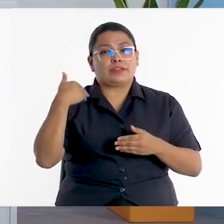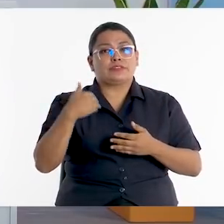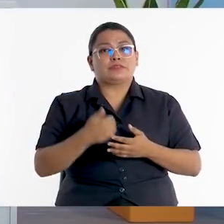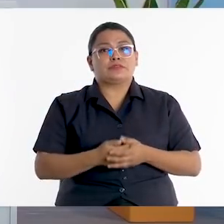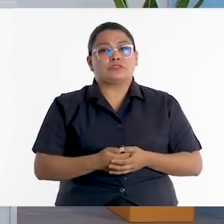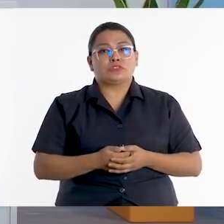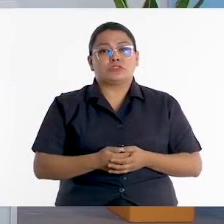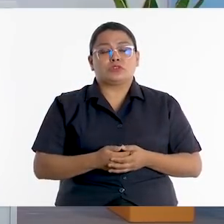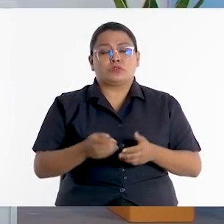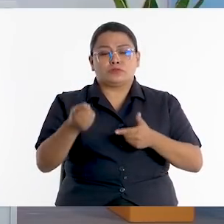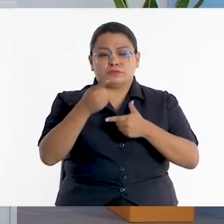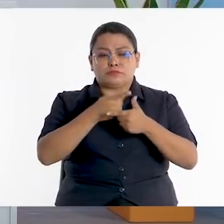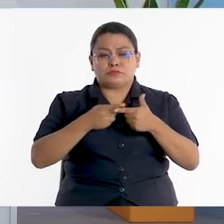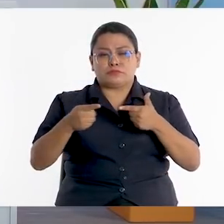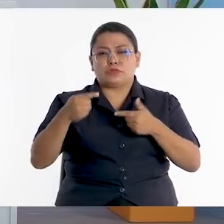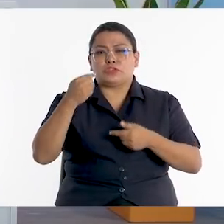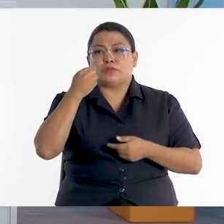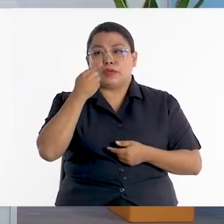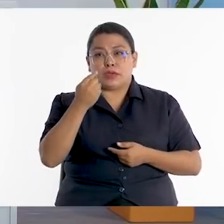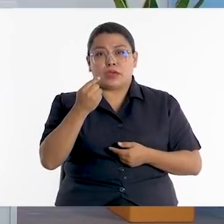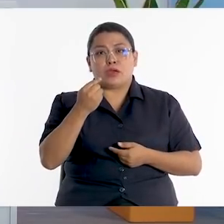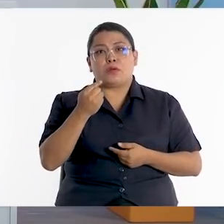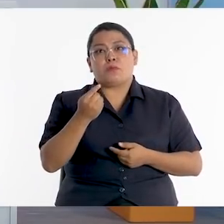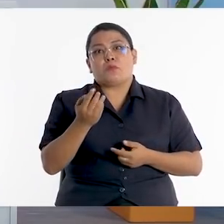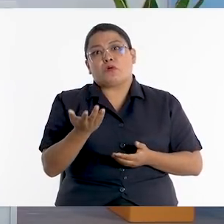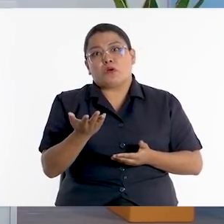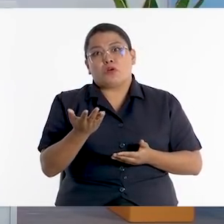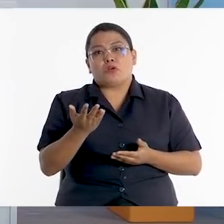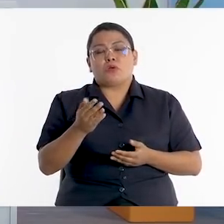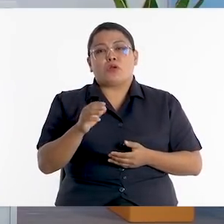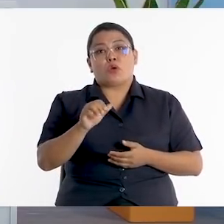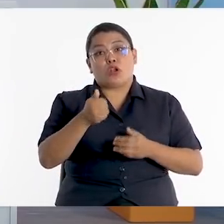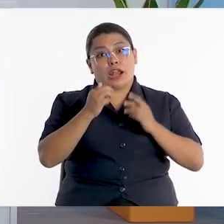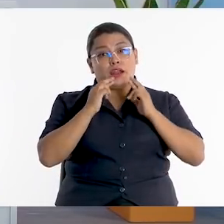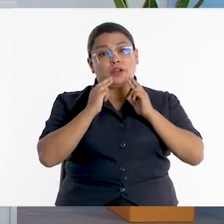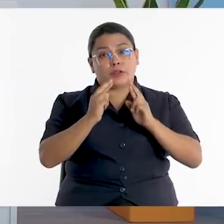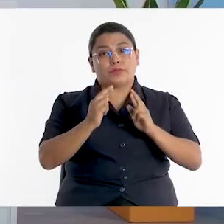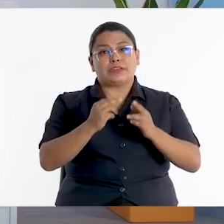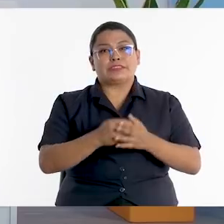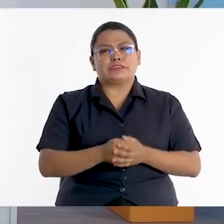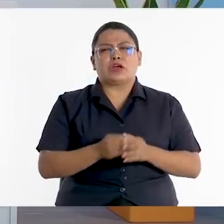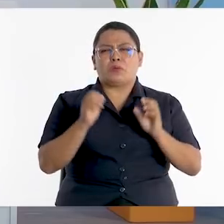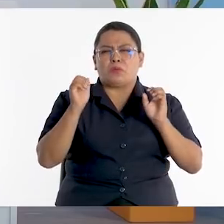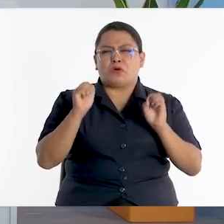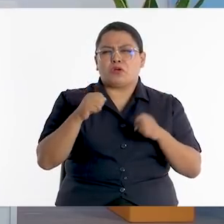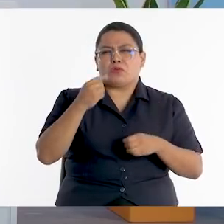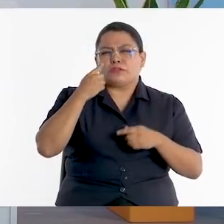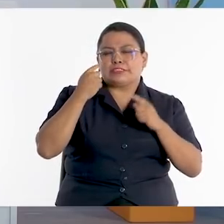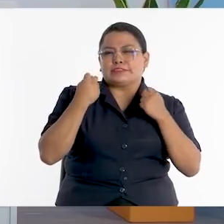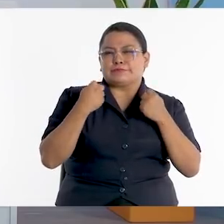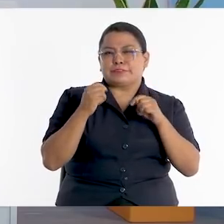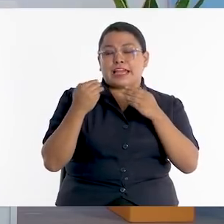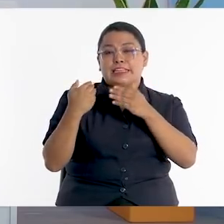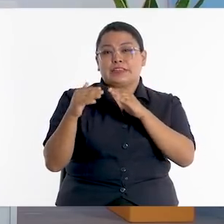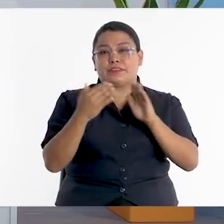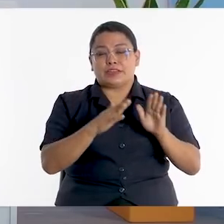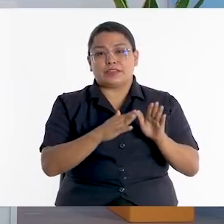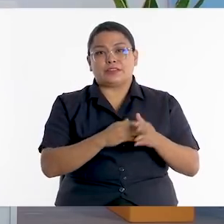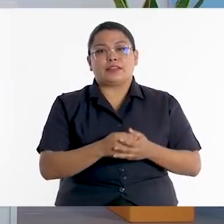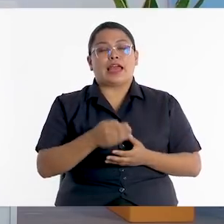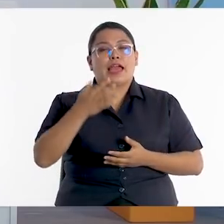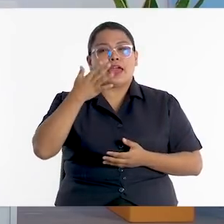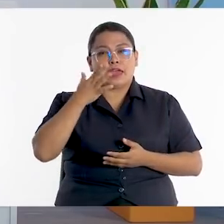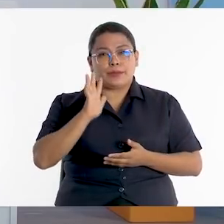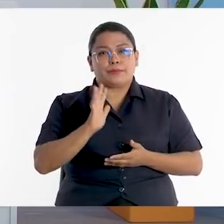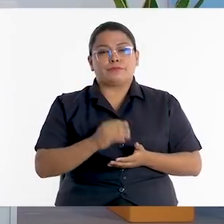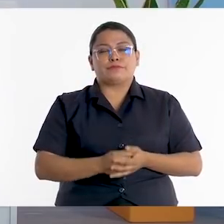donde dividimos y vemos qué pasa con los cocientes? Lo podemos intentar en diferentes direcciones. Por